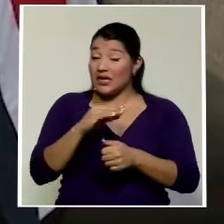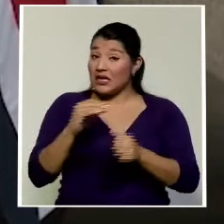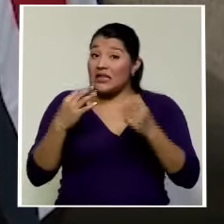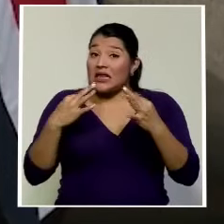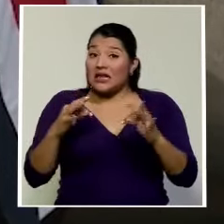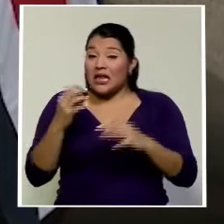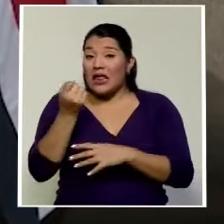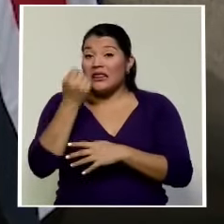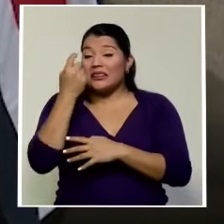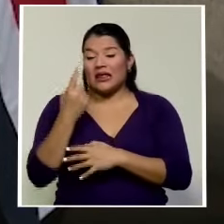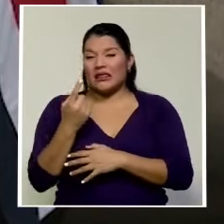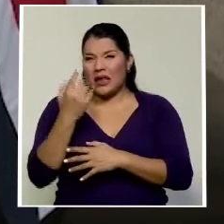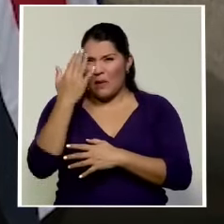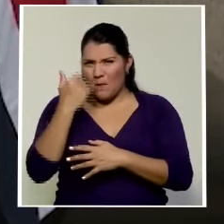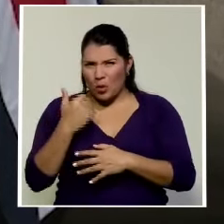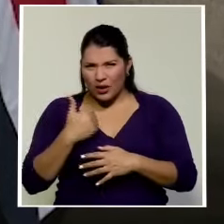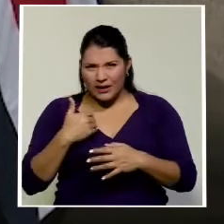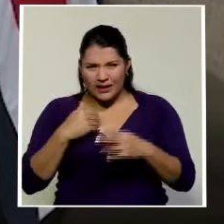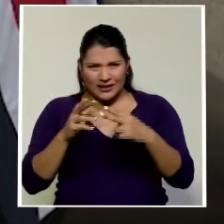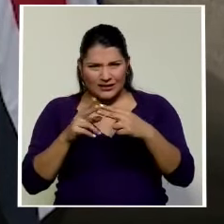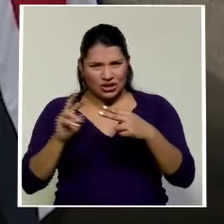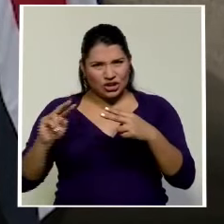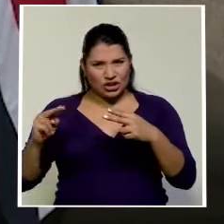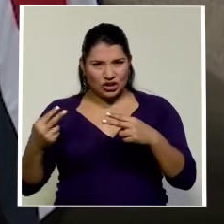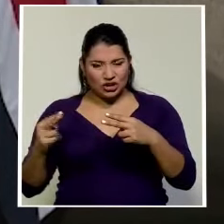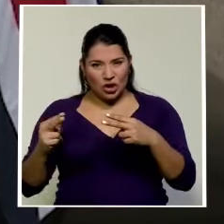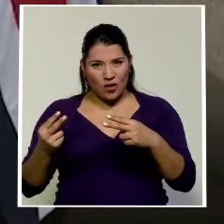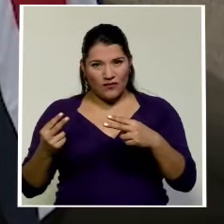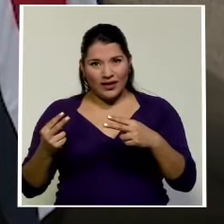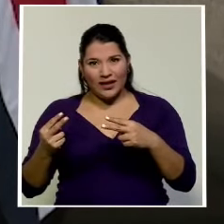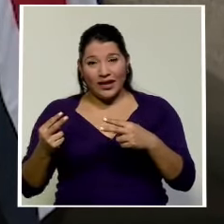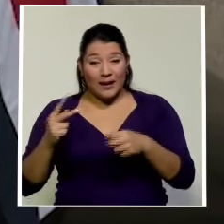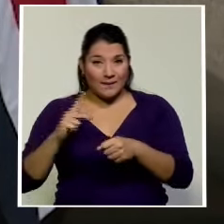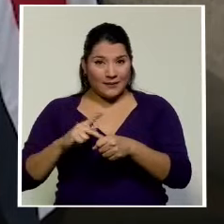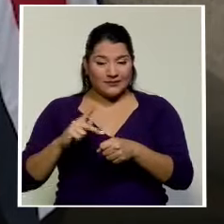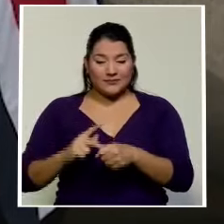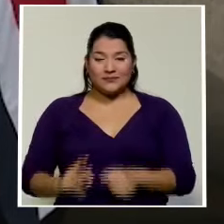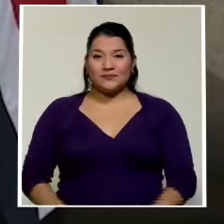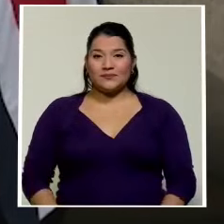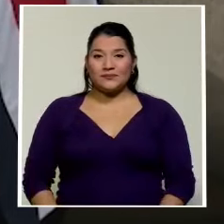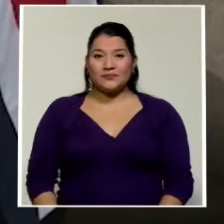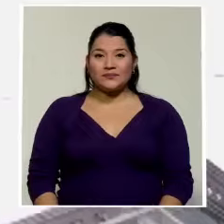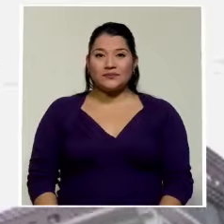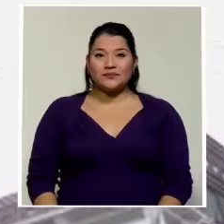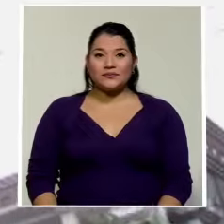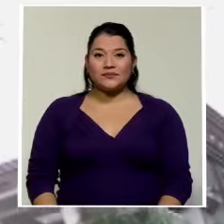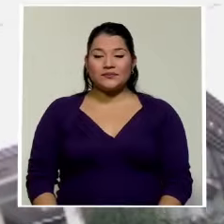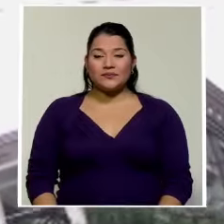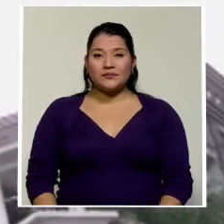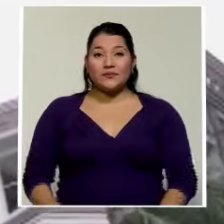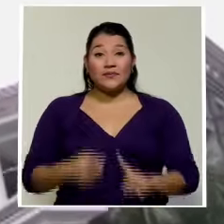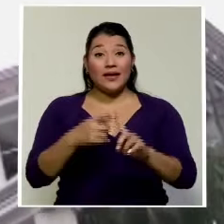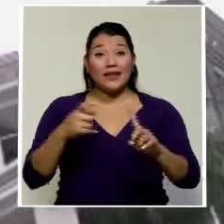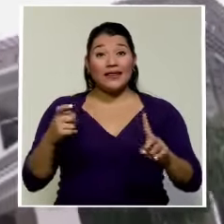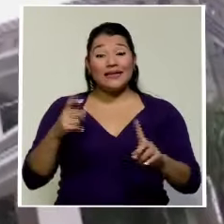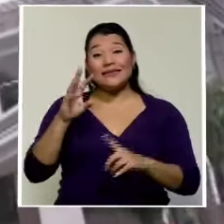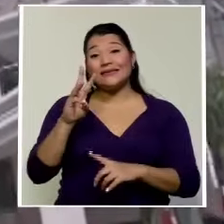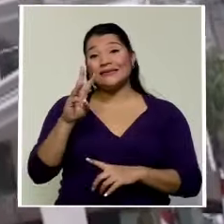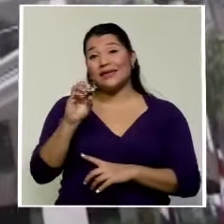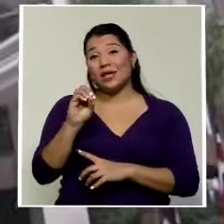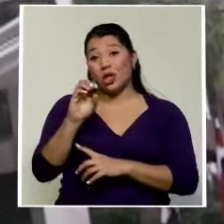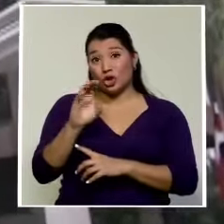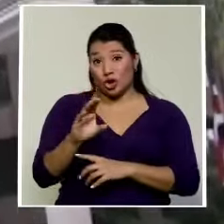poco a raíz de qué pueden tomar esta decisión los participantes. A partir de ese 6 de octubre,